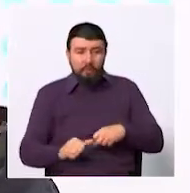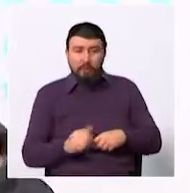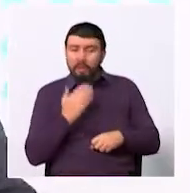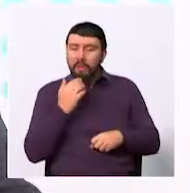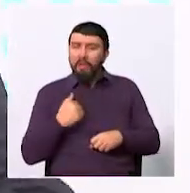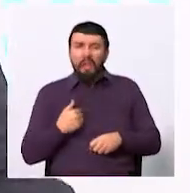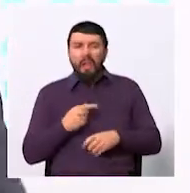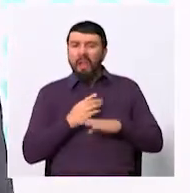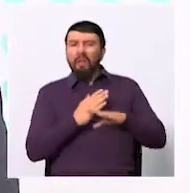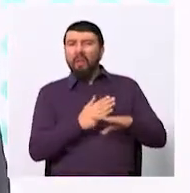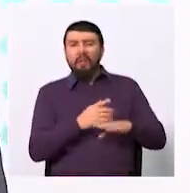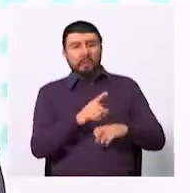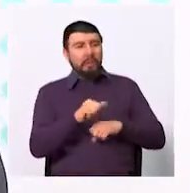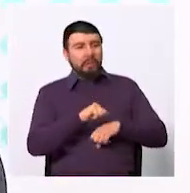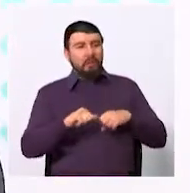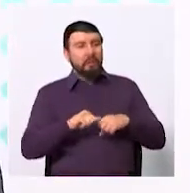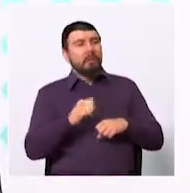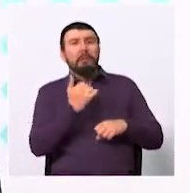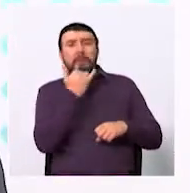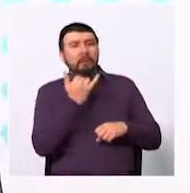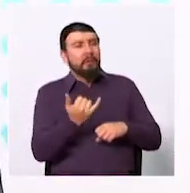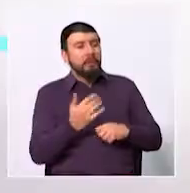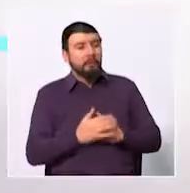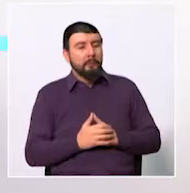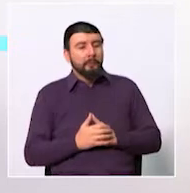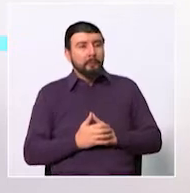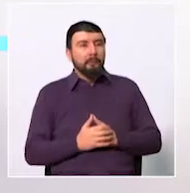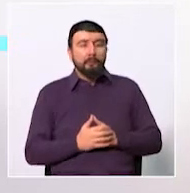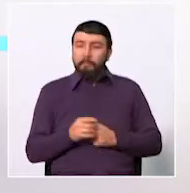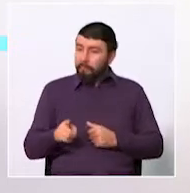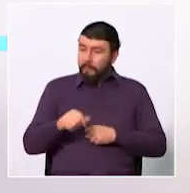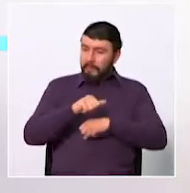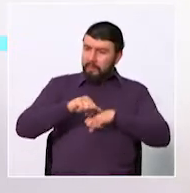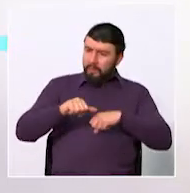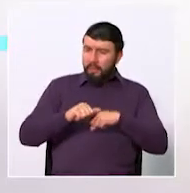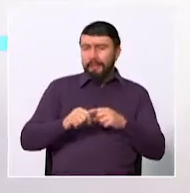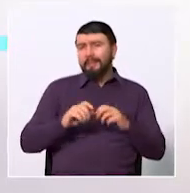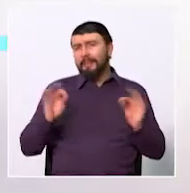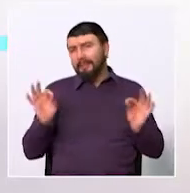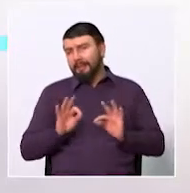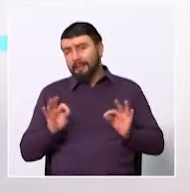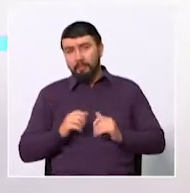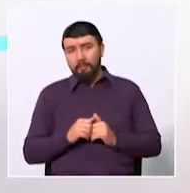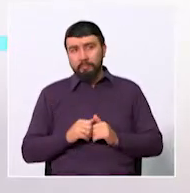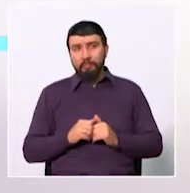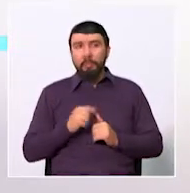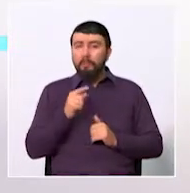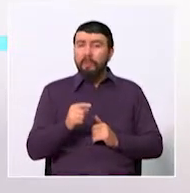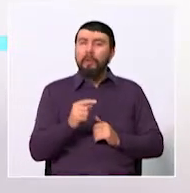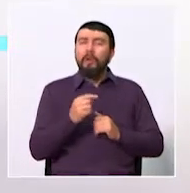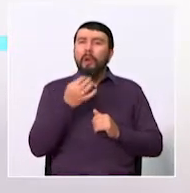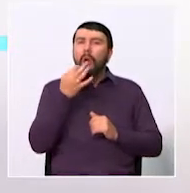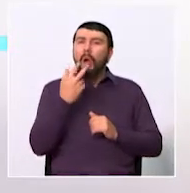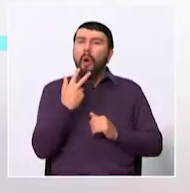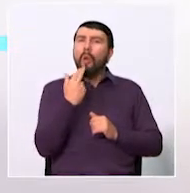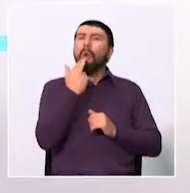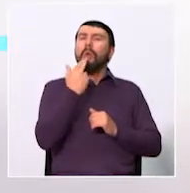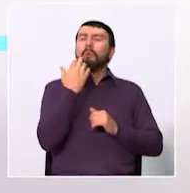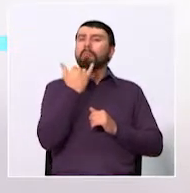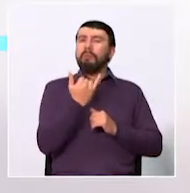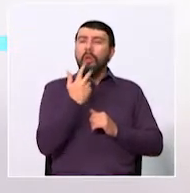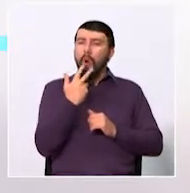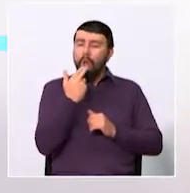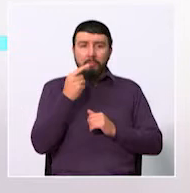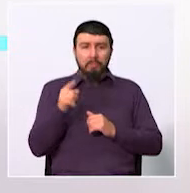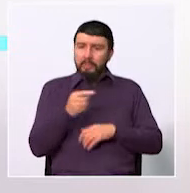que le hagan la cirugía mire es una cirugía muy sencilla eso puedes cortar un cuerito que prácticamente me